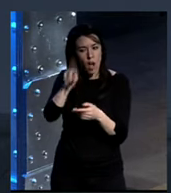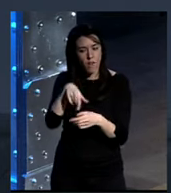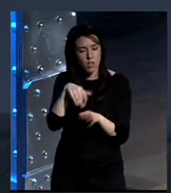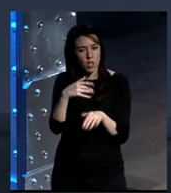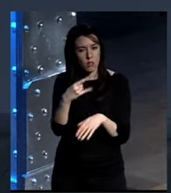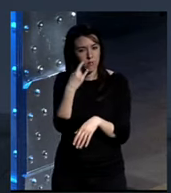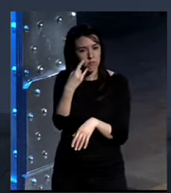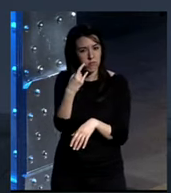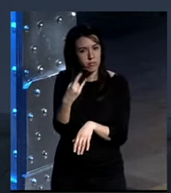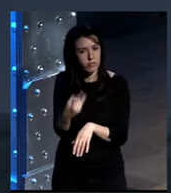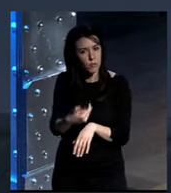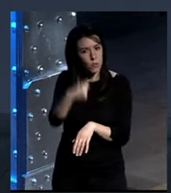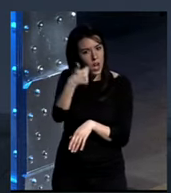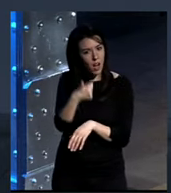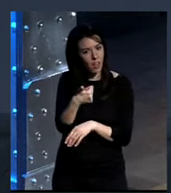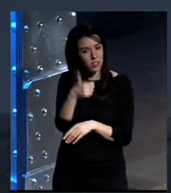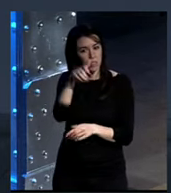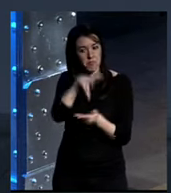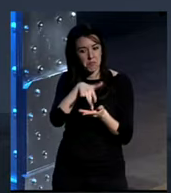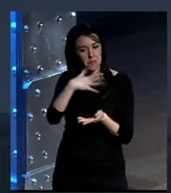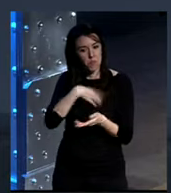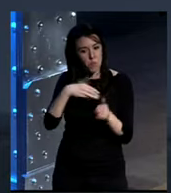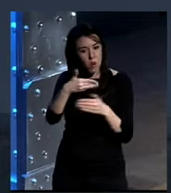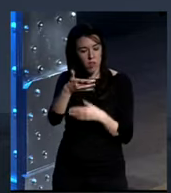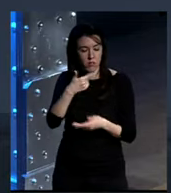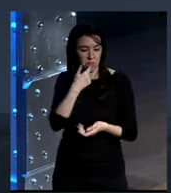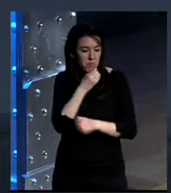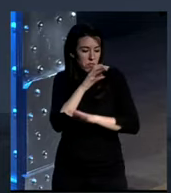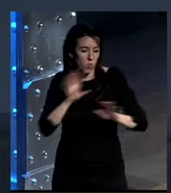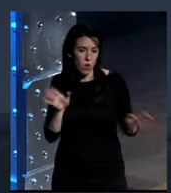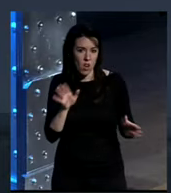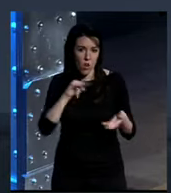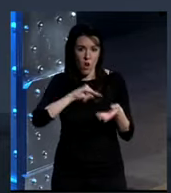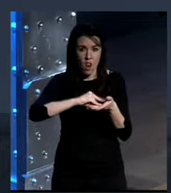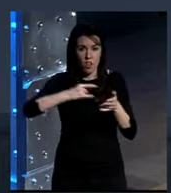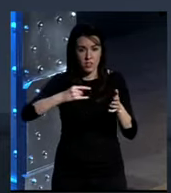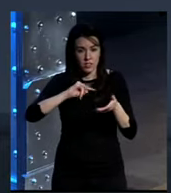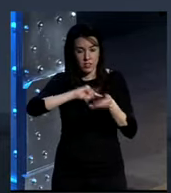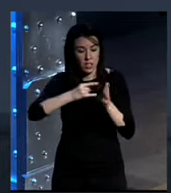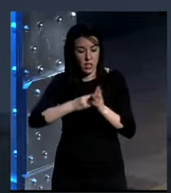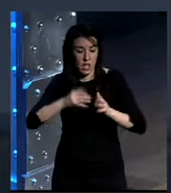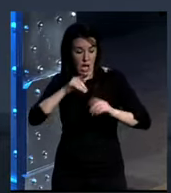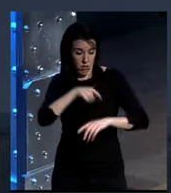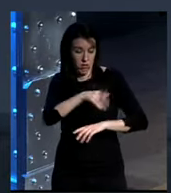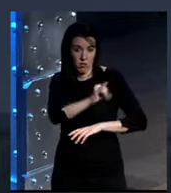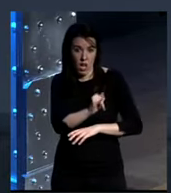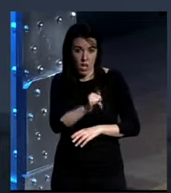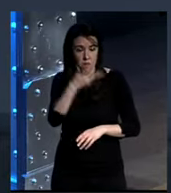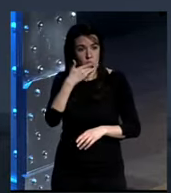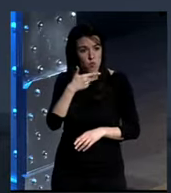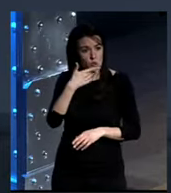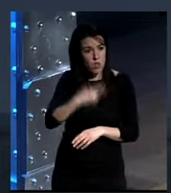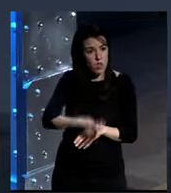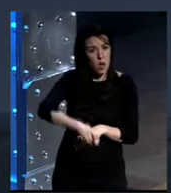más. Yo creo que llegó un momento en que dijo, bueno, la técnica pues está ahí, ya es más